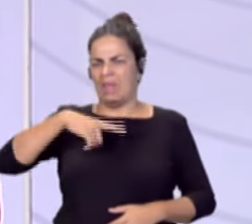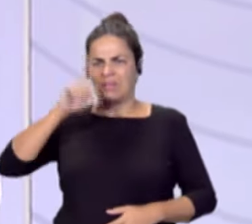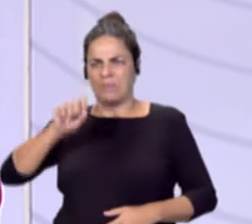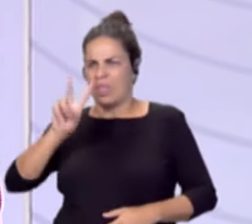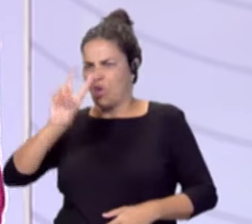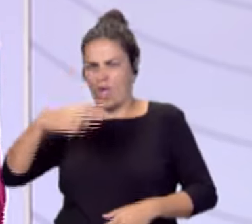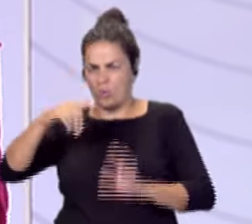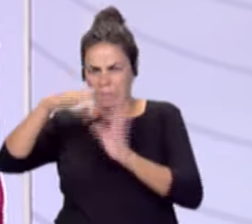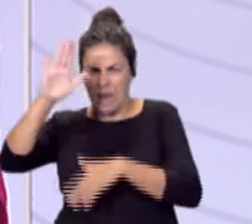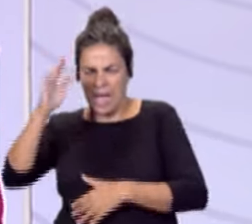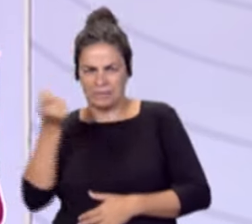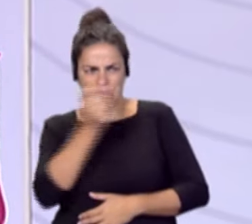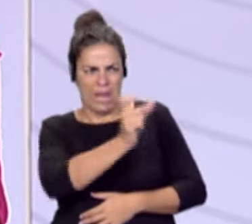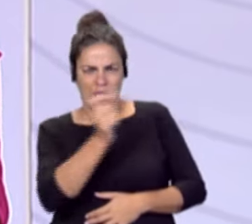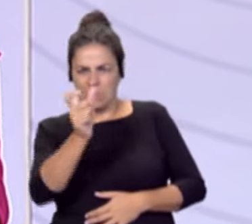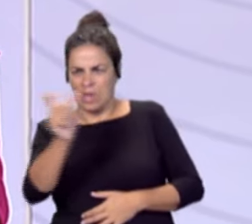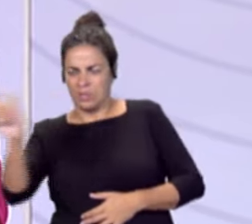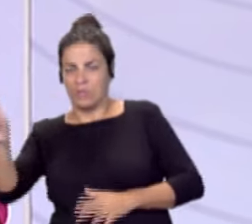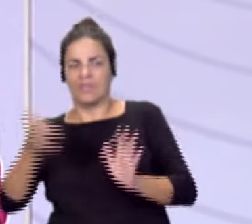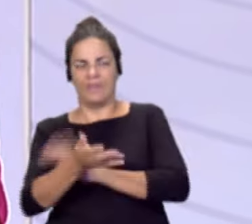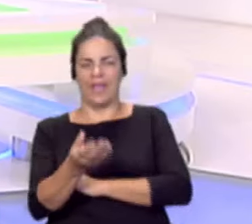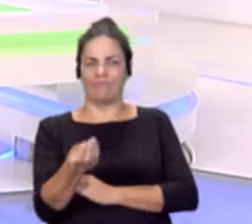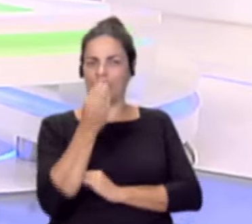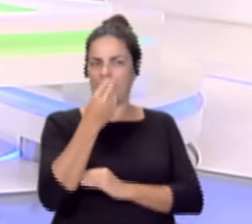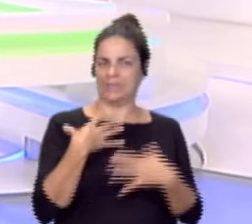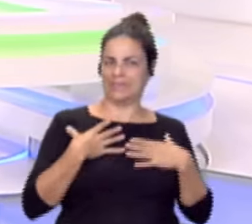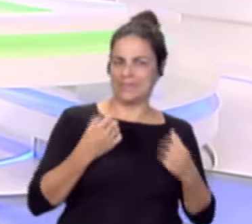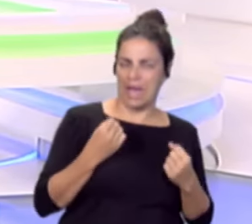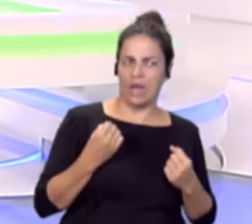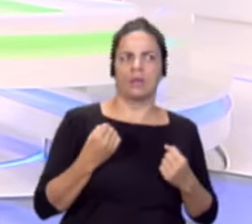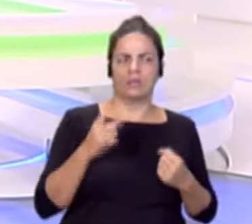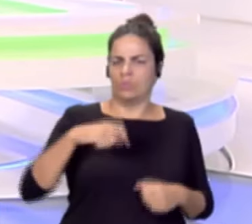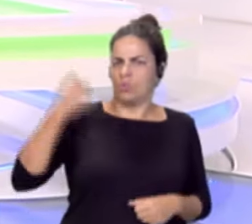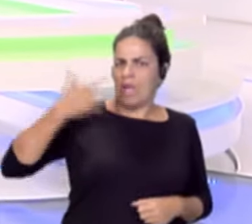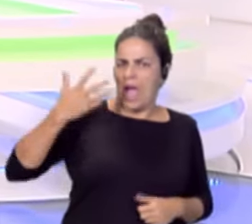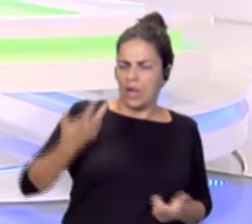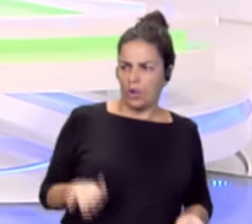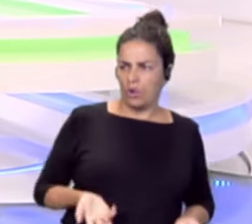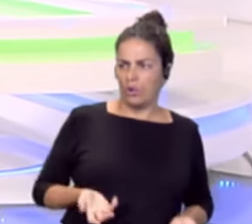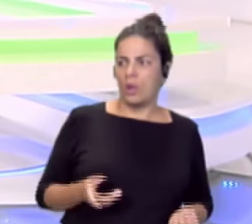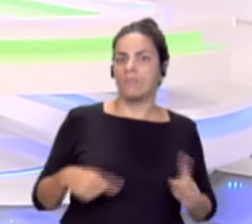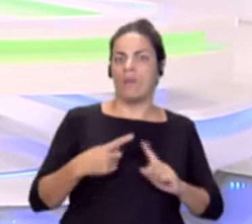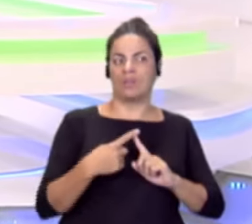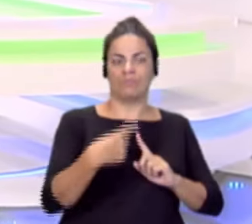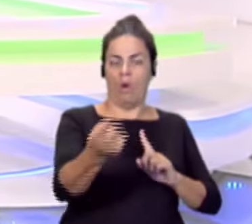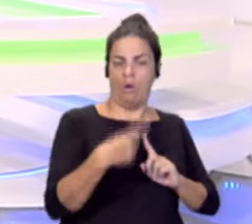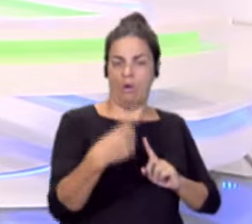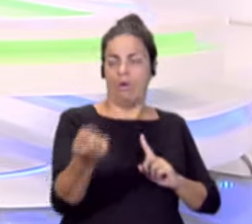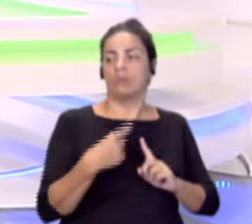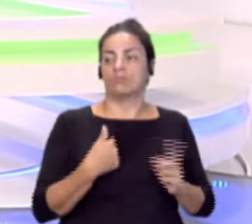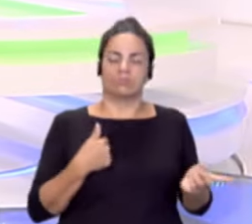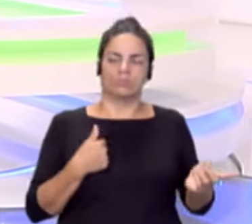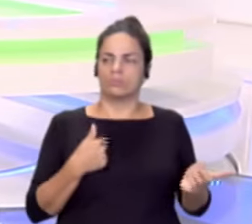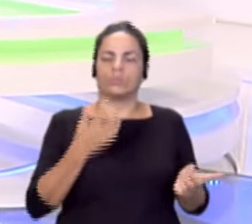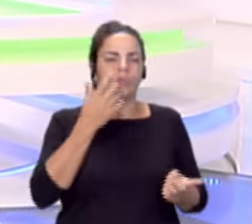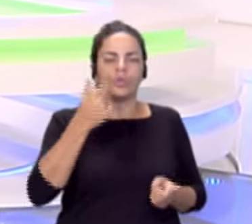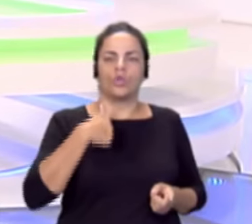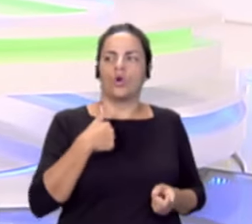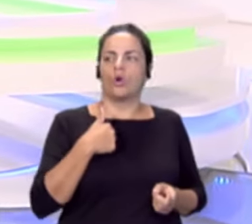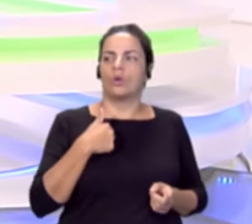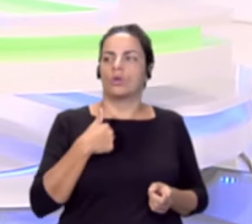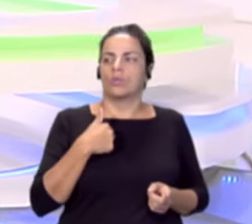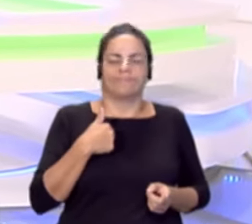cosas sanas que se comen, pues están caras. Es que, y moverte, yo soy del... Yo cojo el coche cuando no